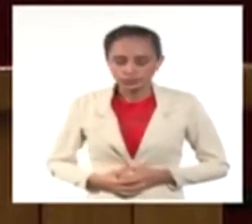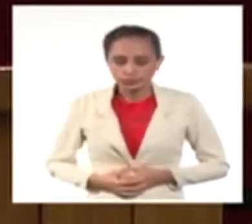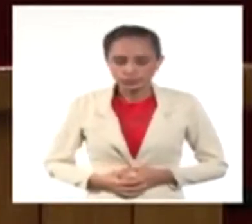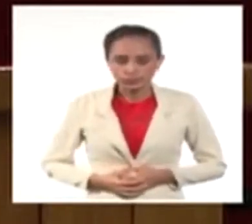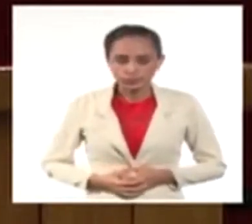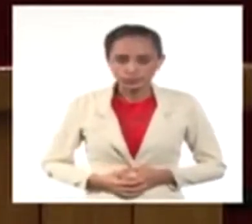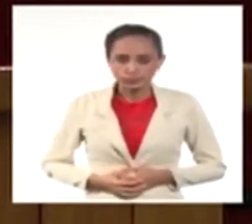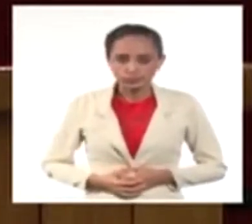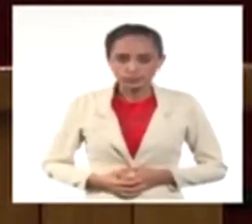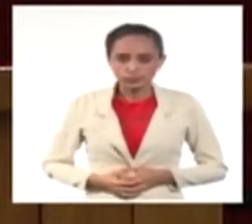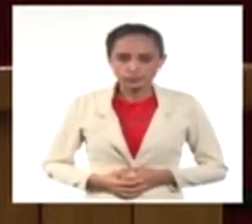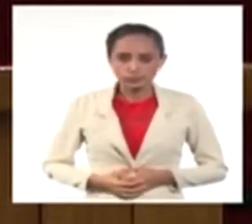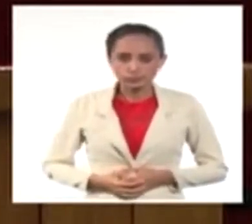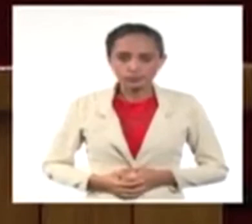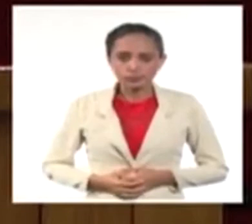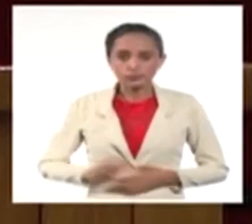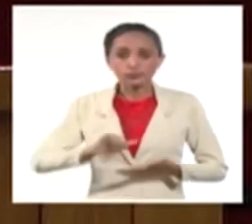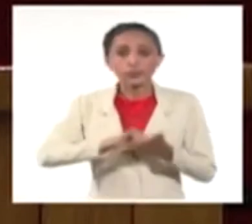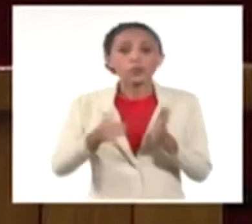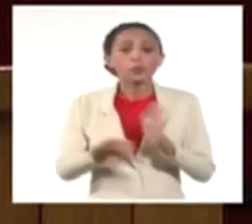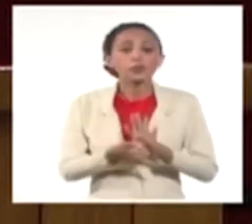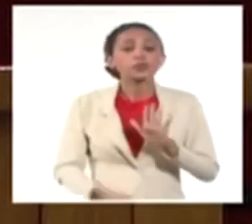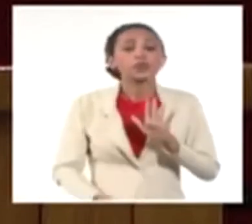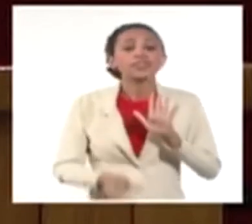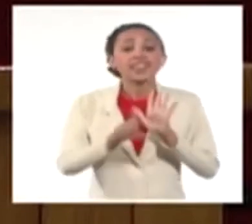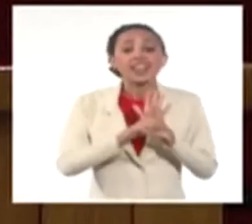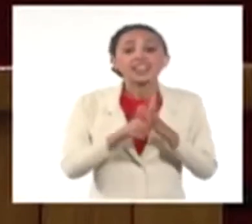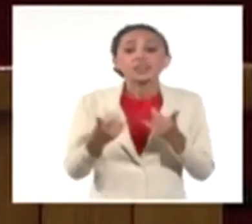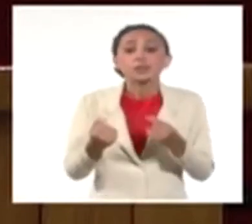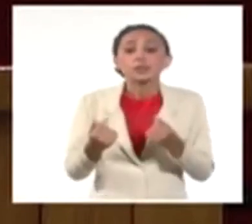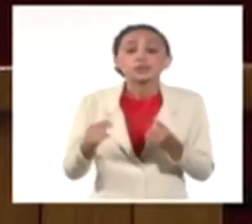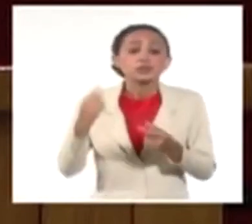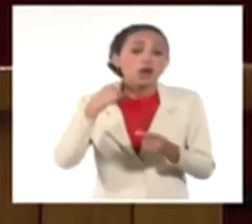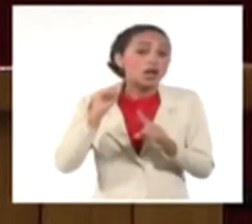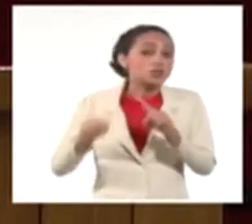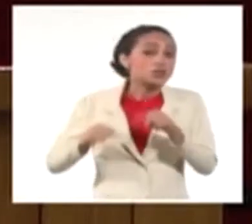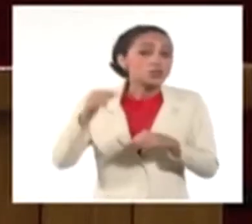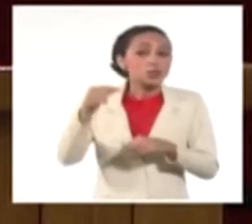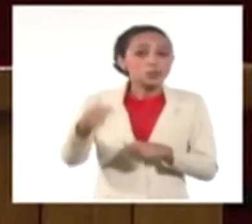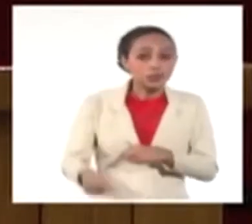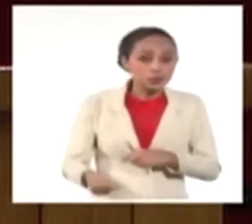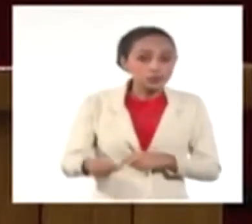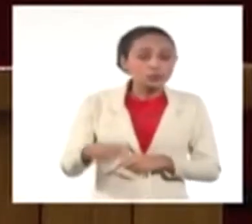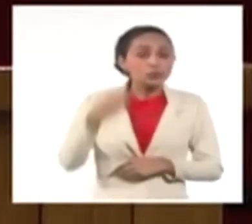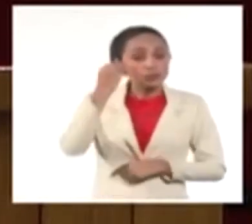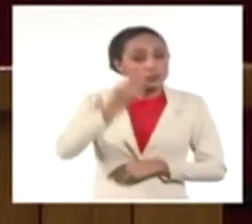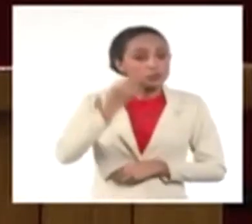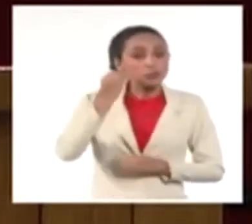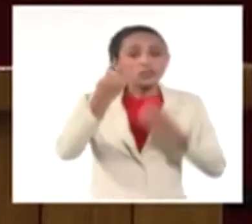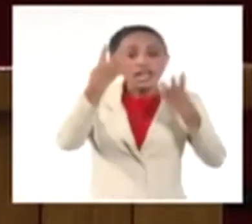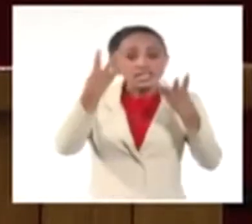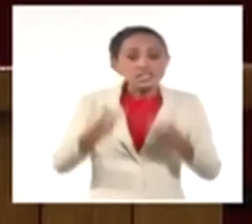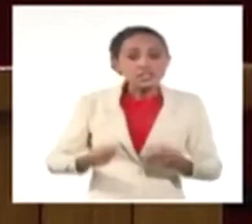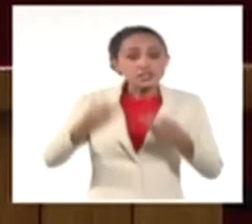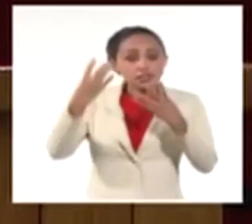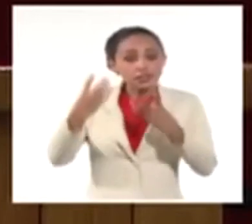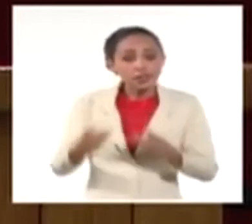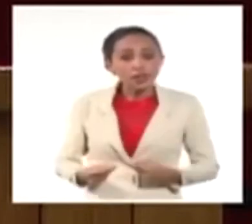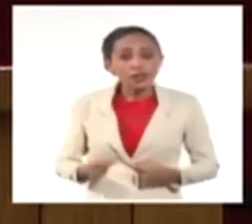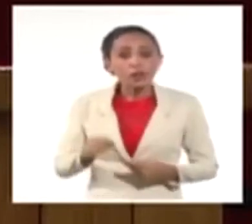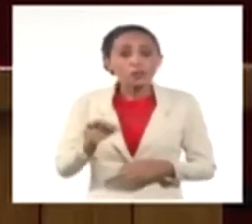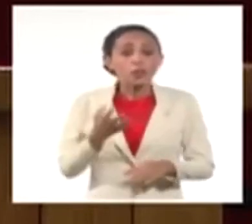país. En el proyecto de ley del presupuesto para el próximo año se consigna la cifra de que como demanda